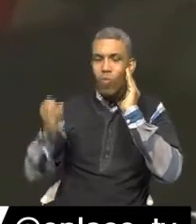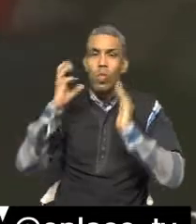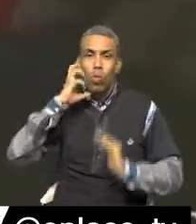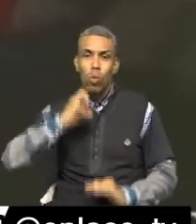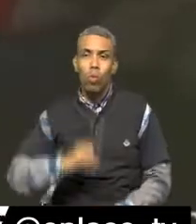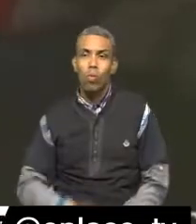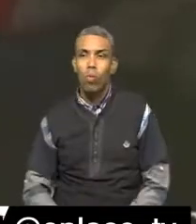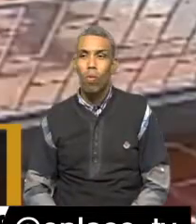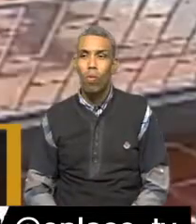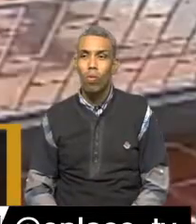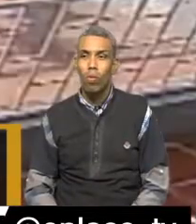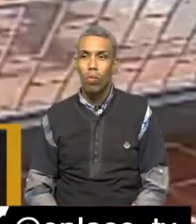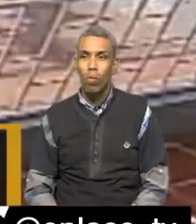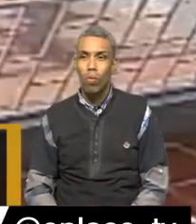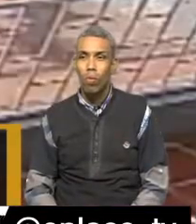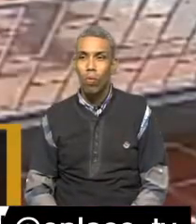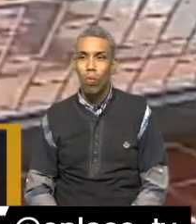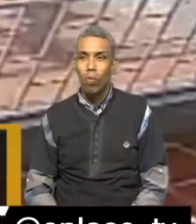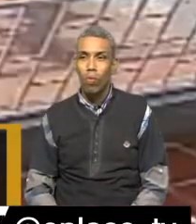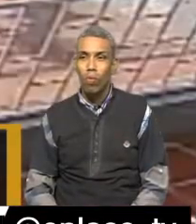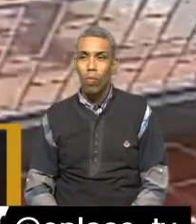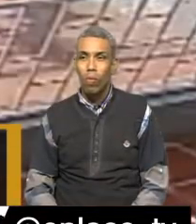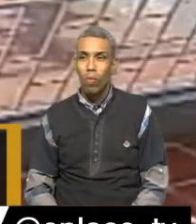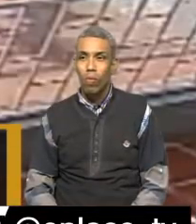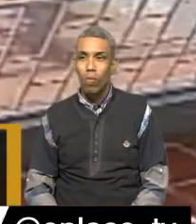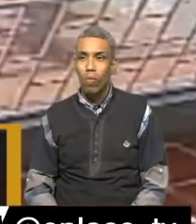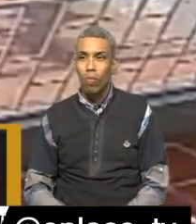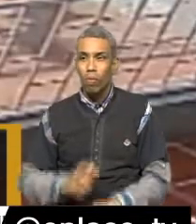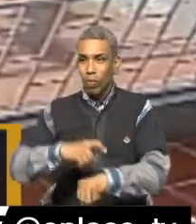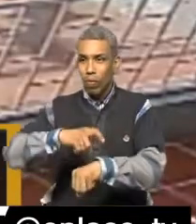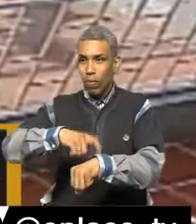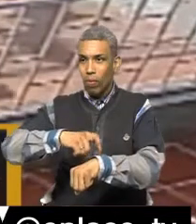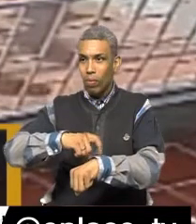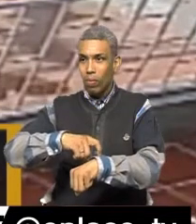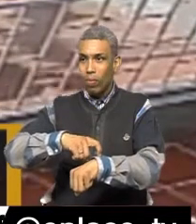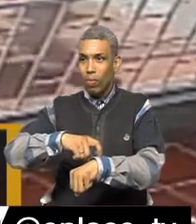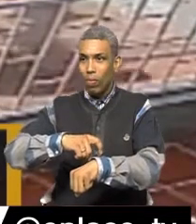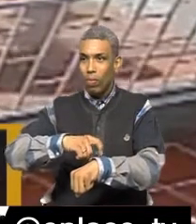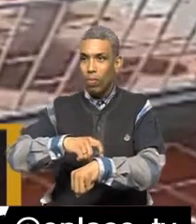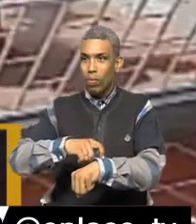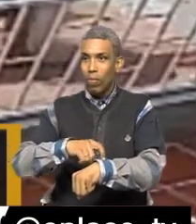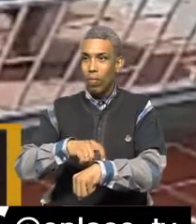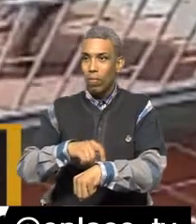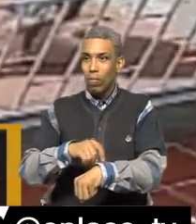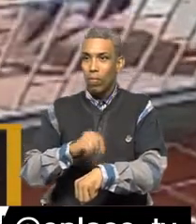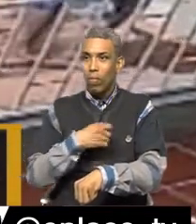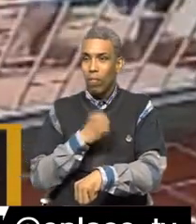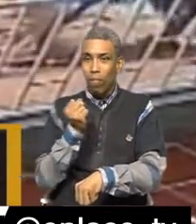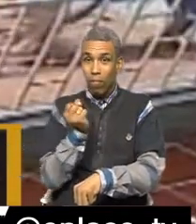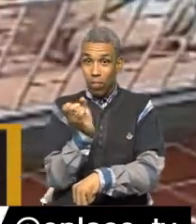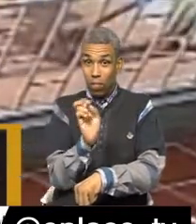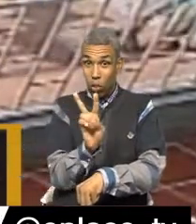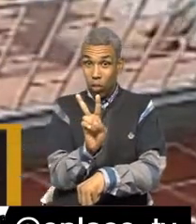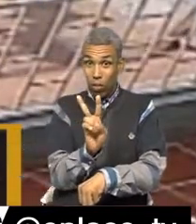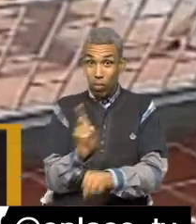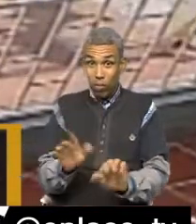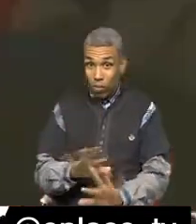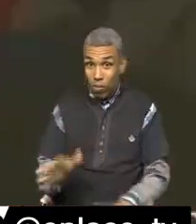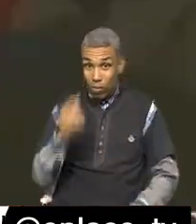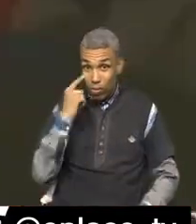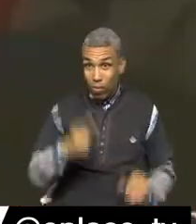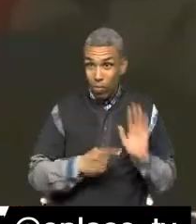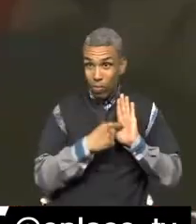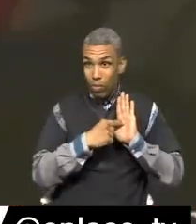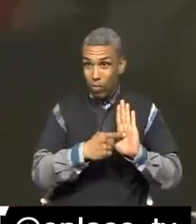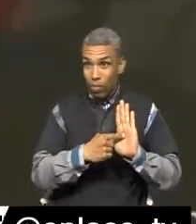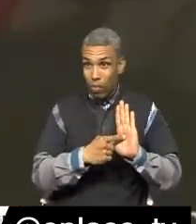esta cafetería. Los hechos se registraron al mediodía de este martes y los registros de la cámara de seguridad ya están en poder de las autoridades de la policía a fin